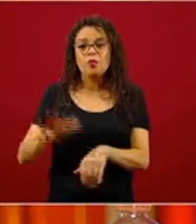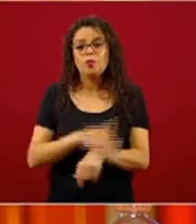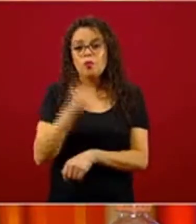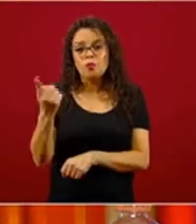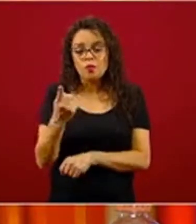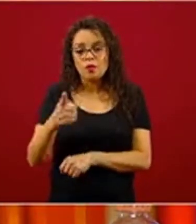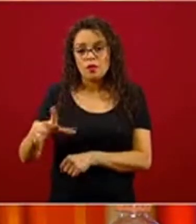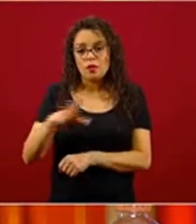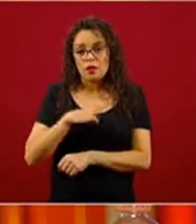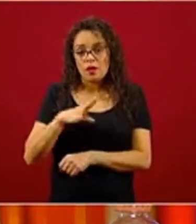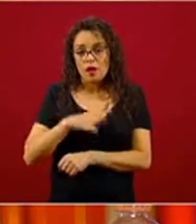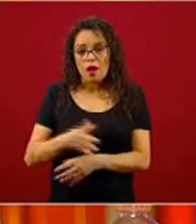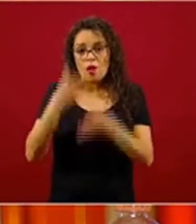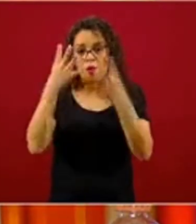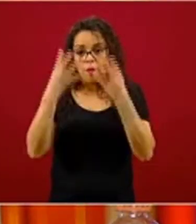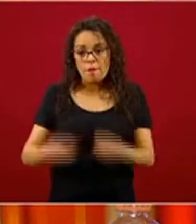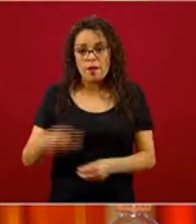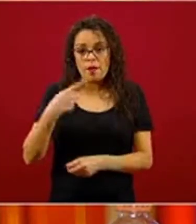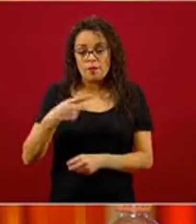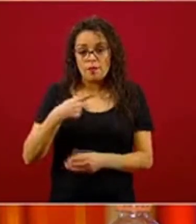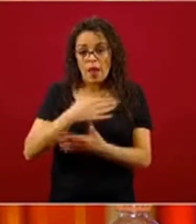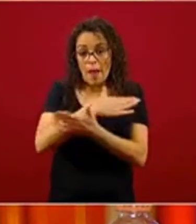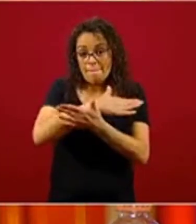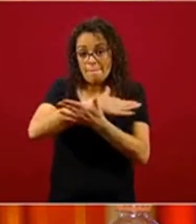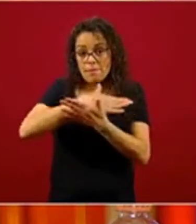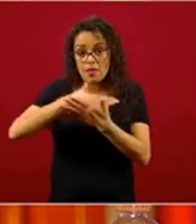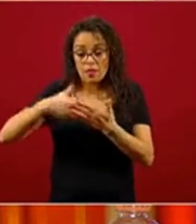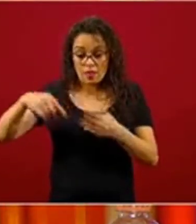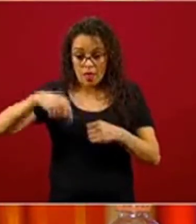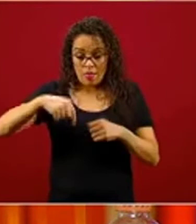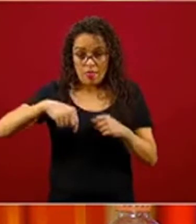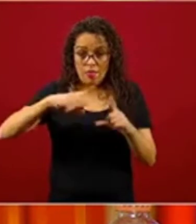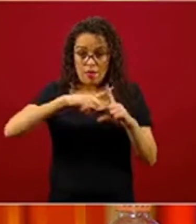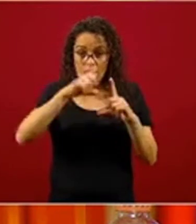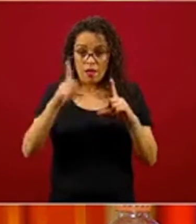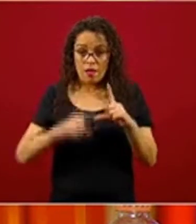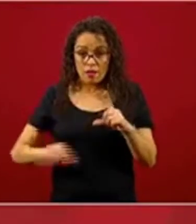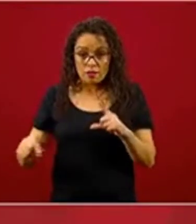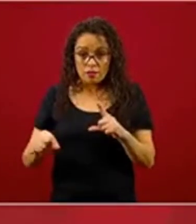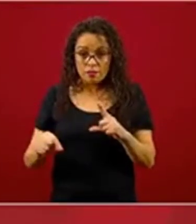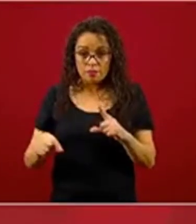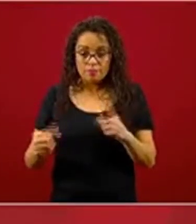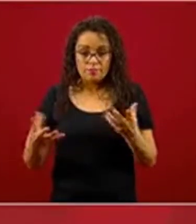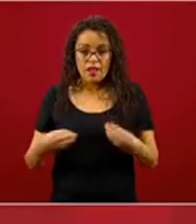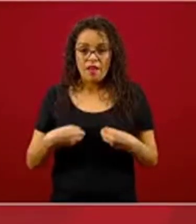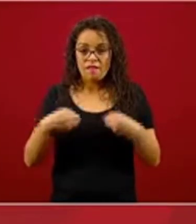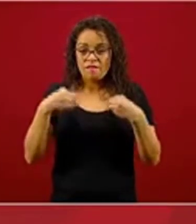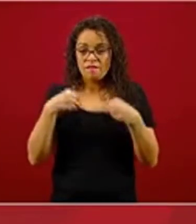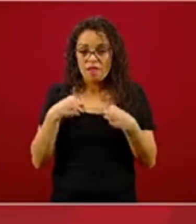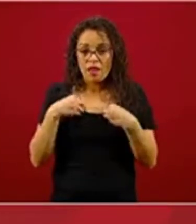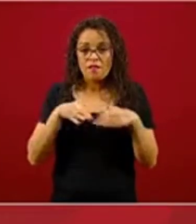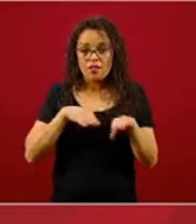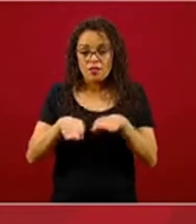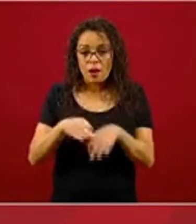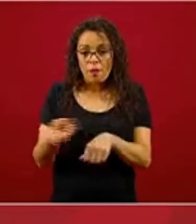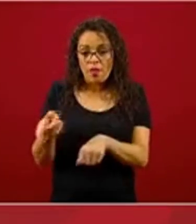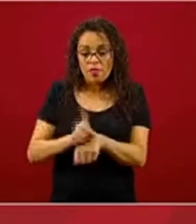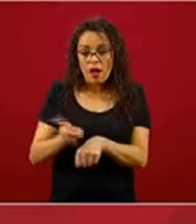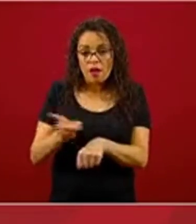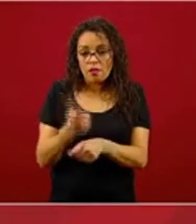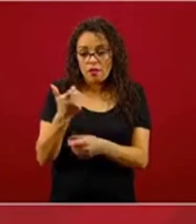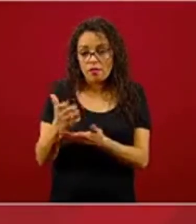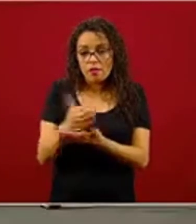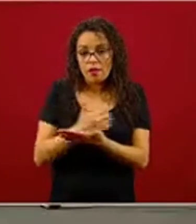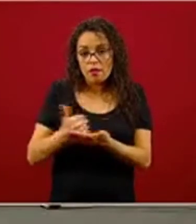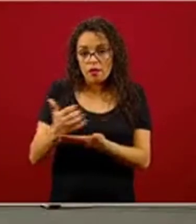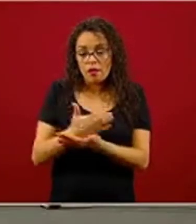la mitad del país, que viven al día, que viven al día, porque vivimos en un país extraordinariamente desigual